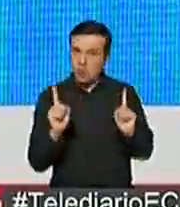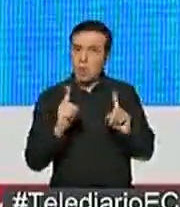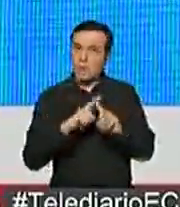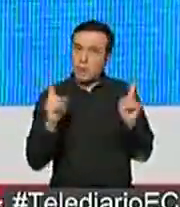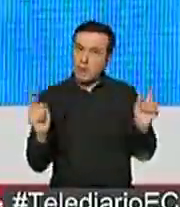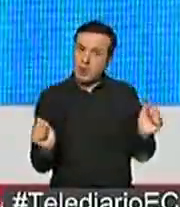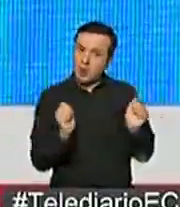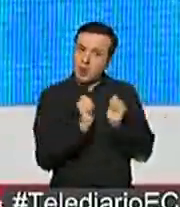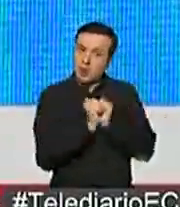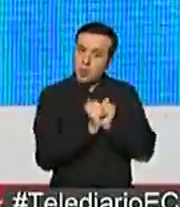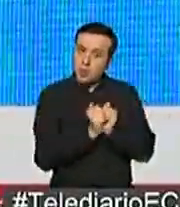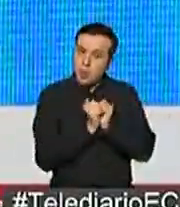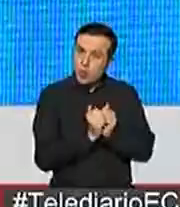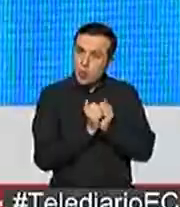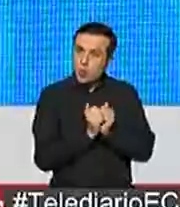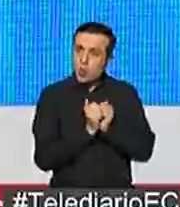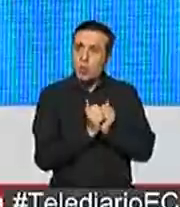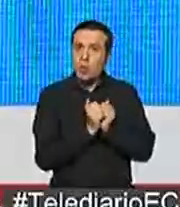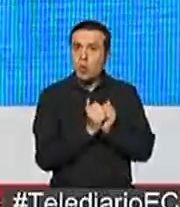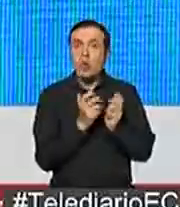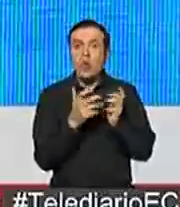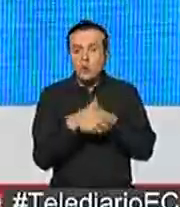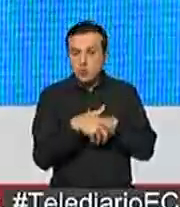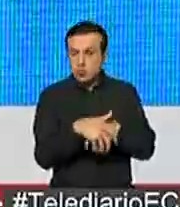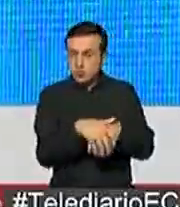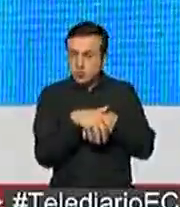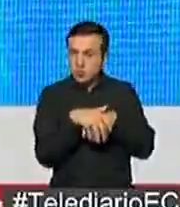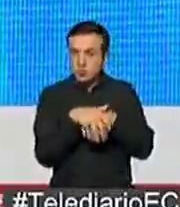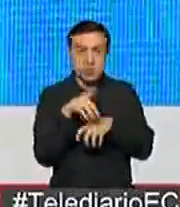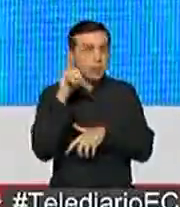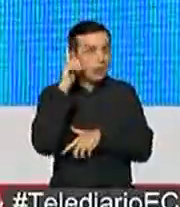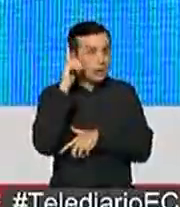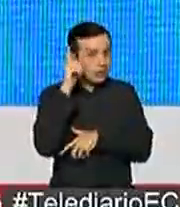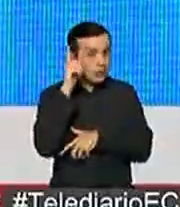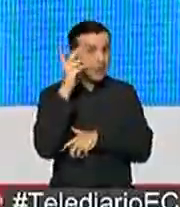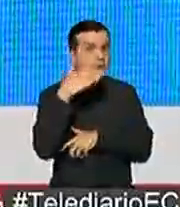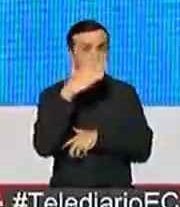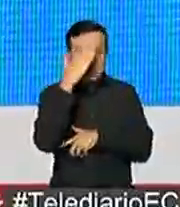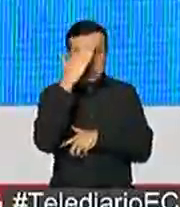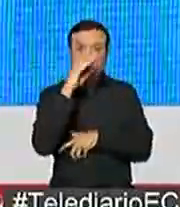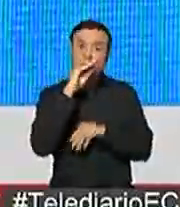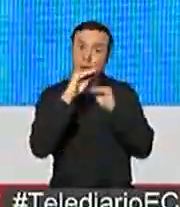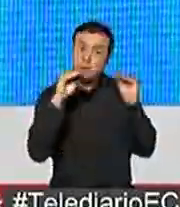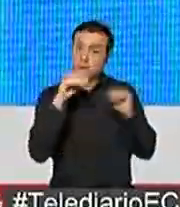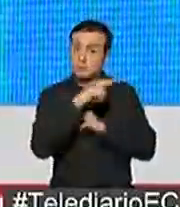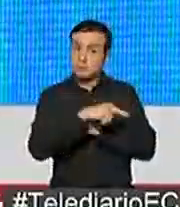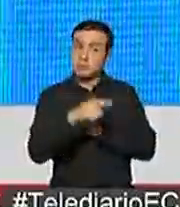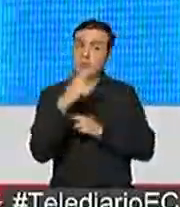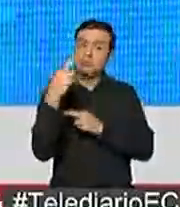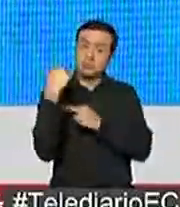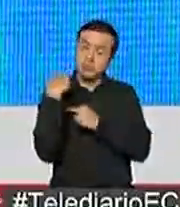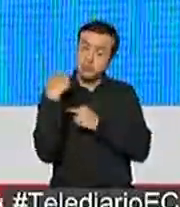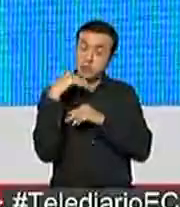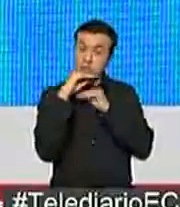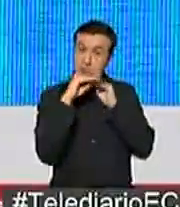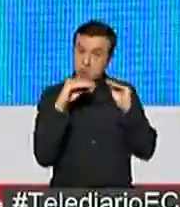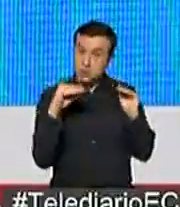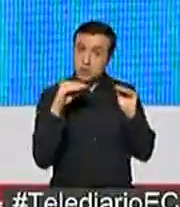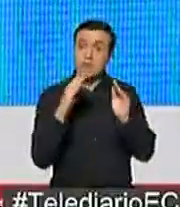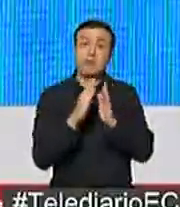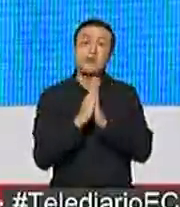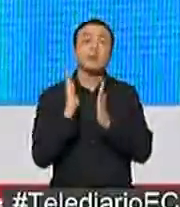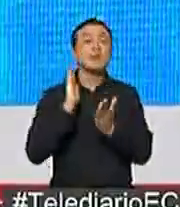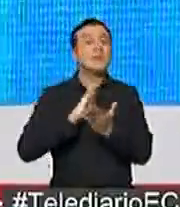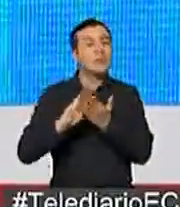estado allí al lado del haber incentivado como una vigencia sociales crea una responsabilidad y tienen que pedirle